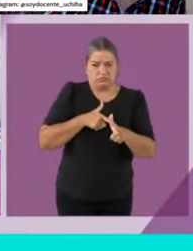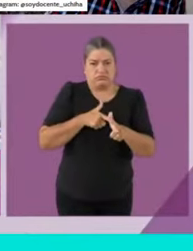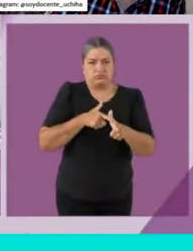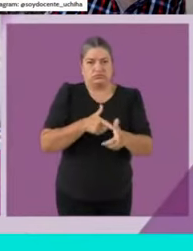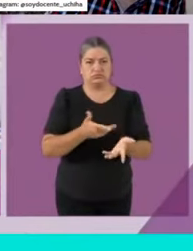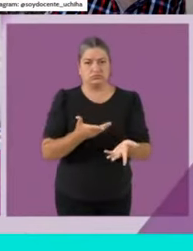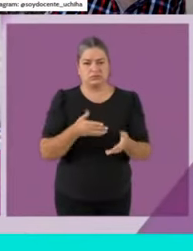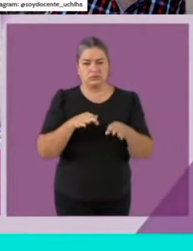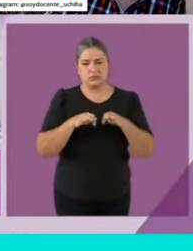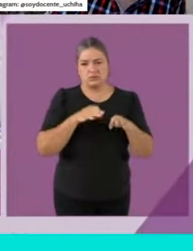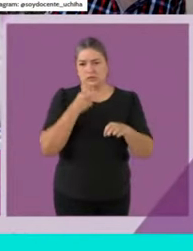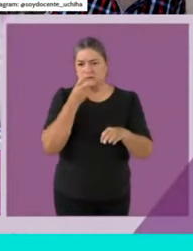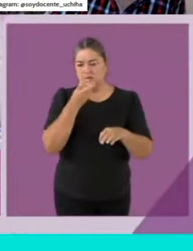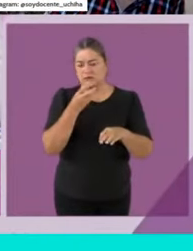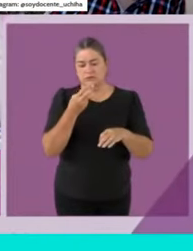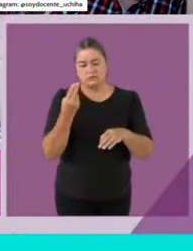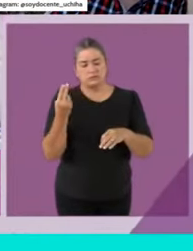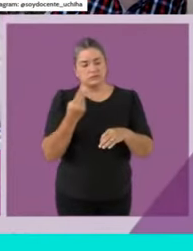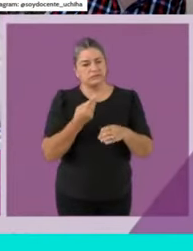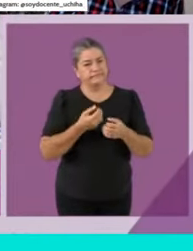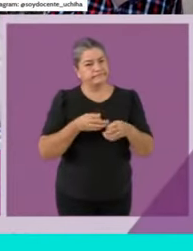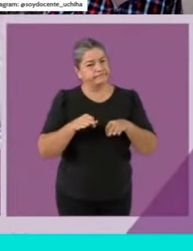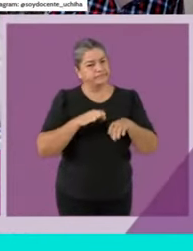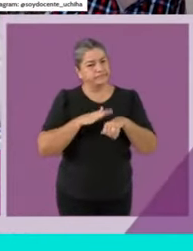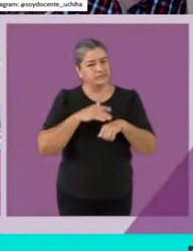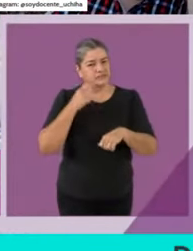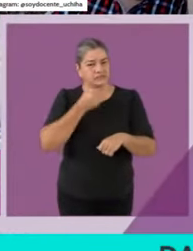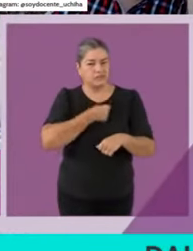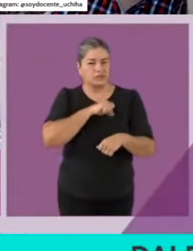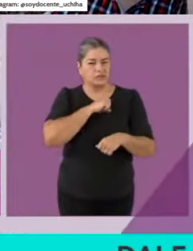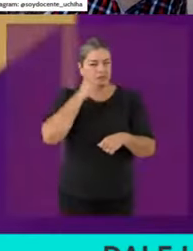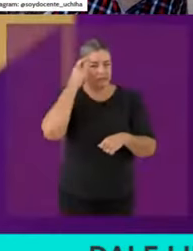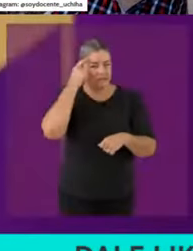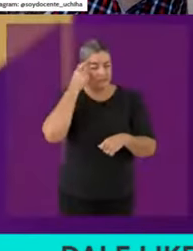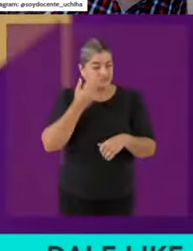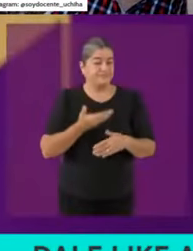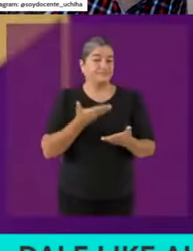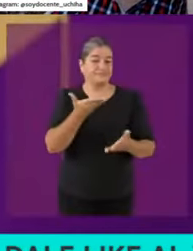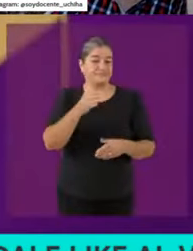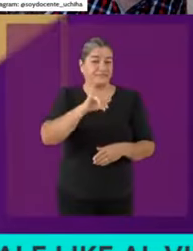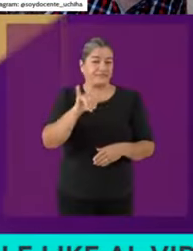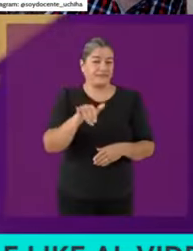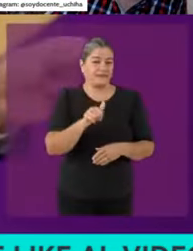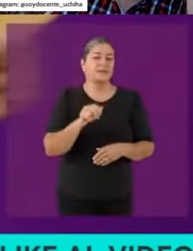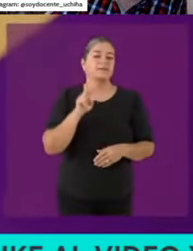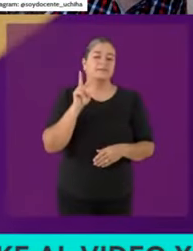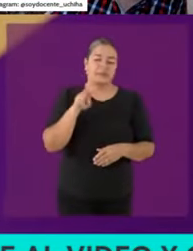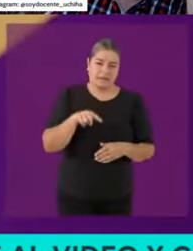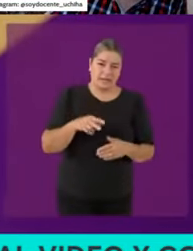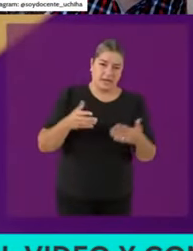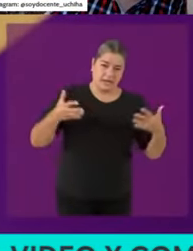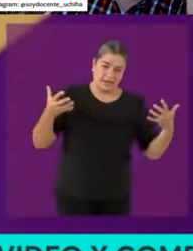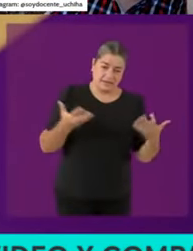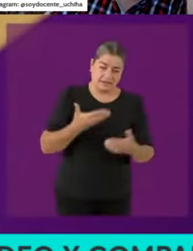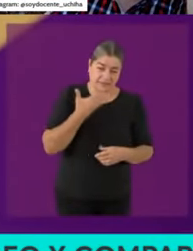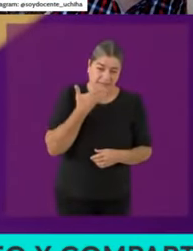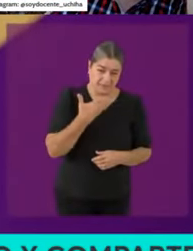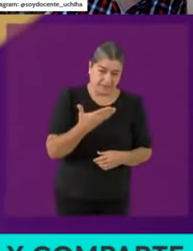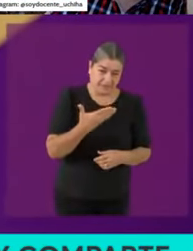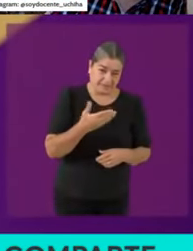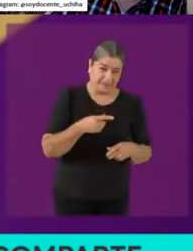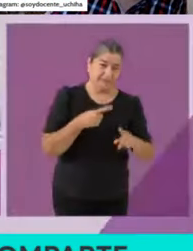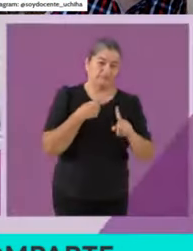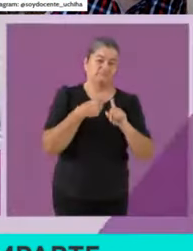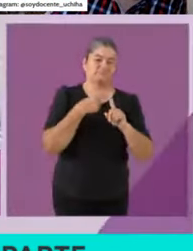Maynes si hay que es una de las cosas yo siempre he pensado que hay que reconocer las cosas buenas no estoy de acuerdo por cierto en que se